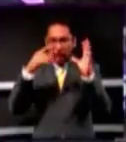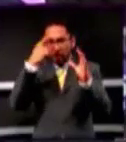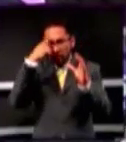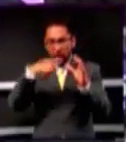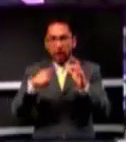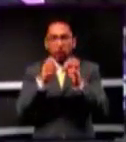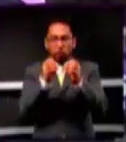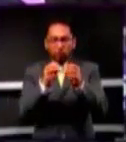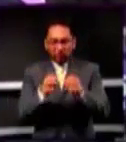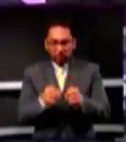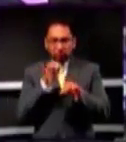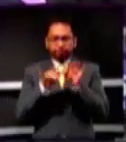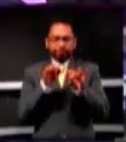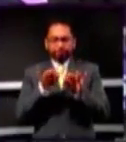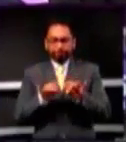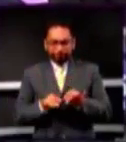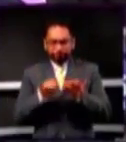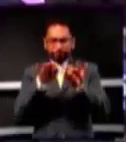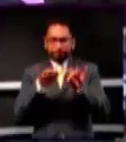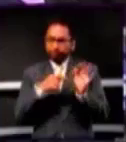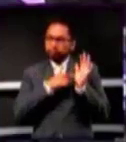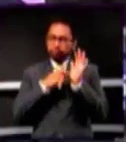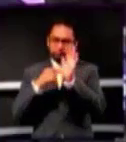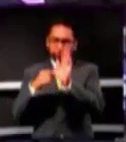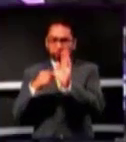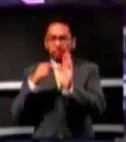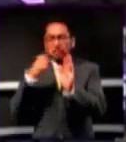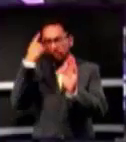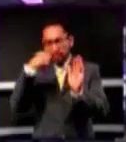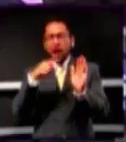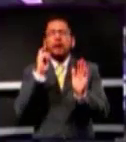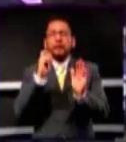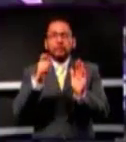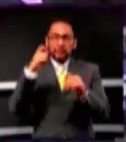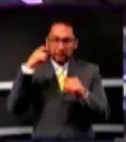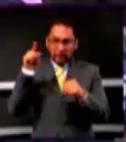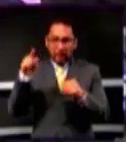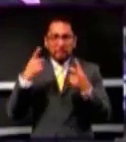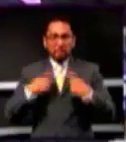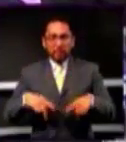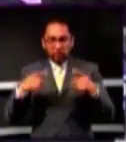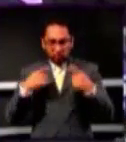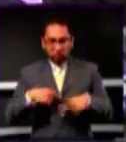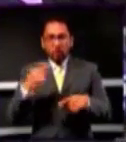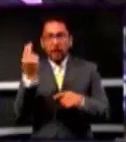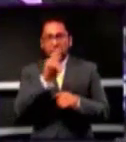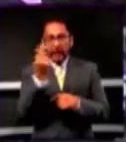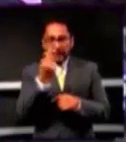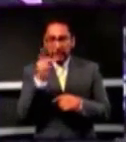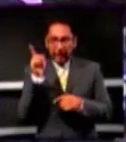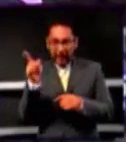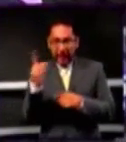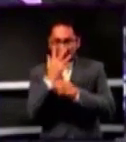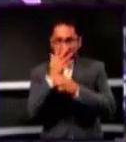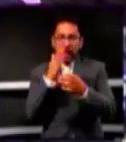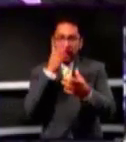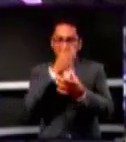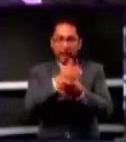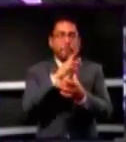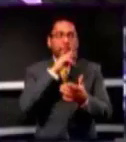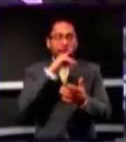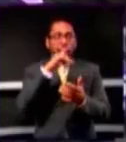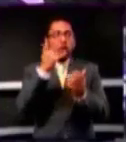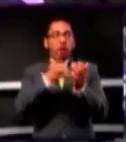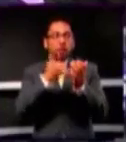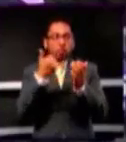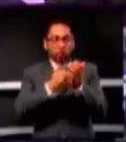algunos oficios y documentos que nosotros mismos procedemos, uh-huh, para que el contribuyente se regularice. Uh-huh. Y a partir de ahí,